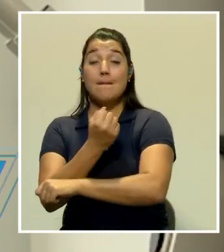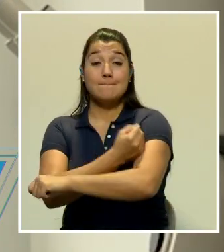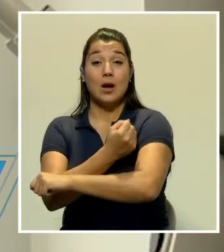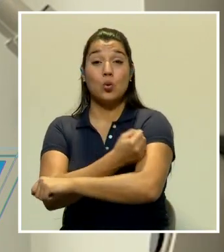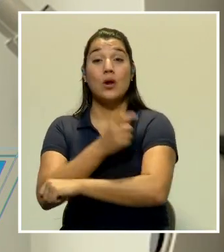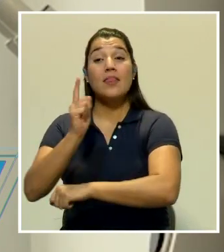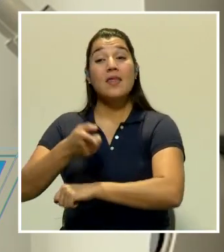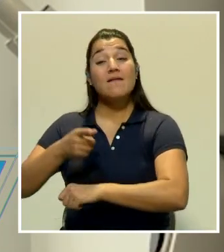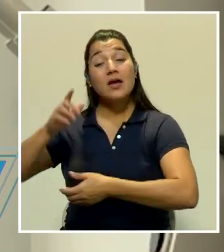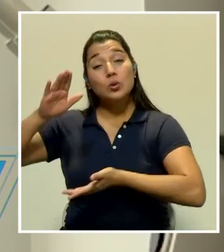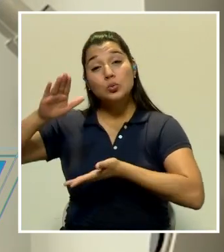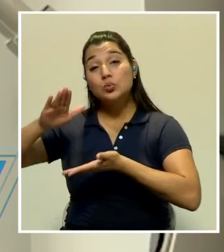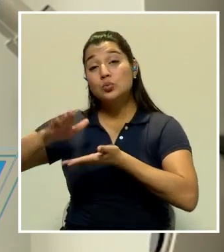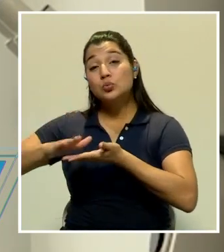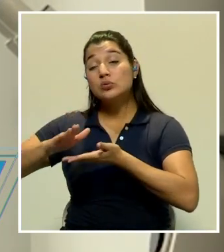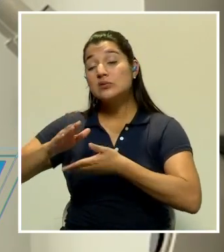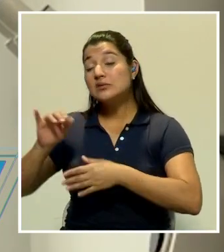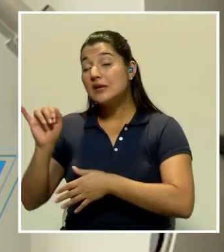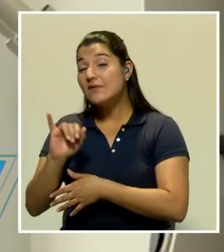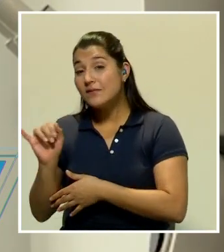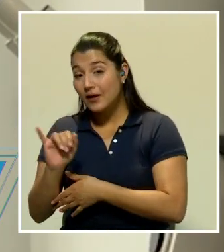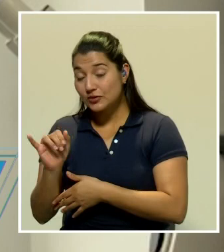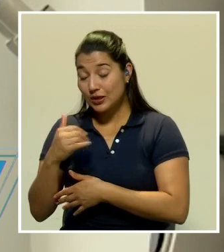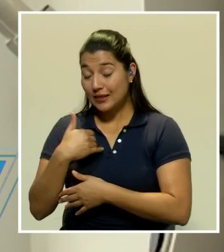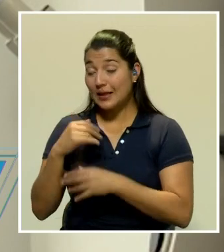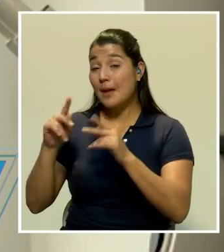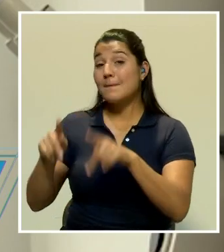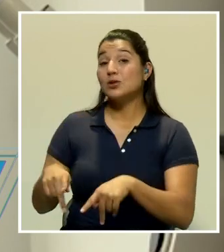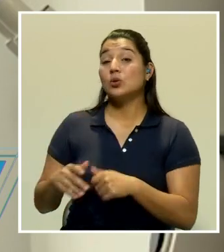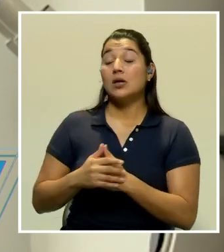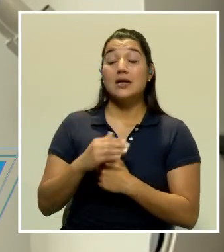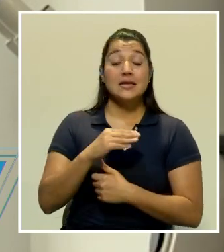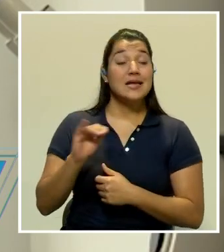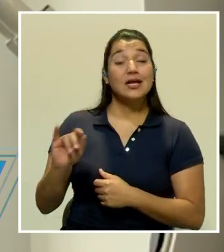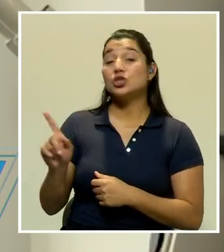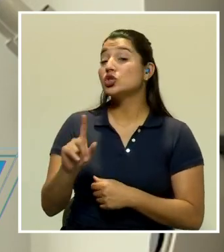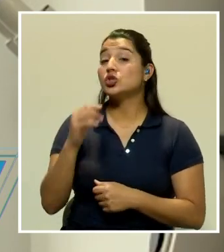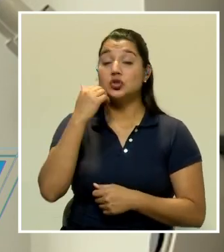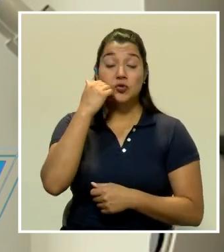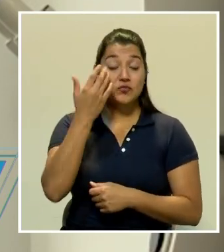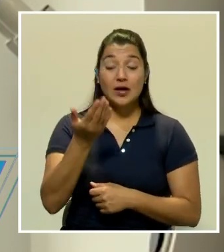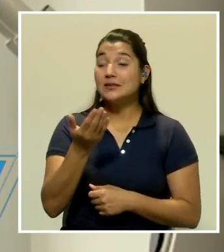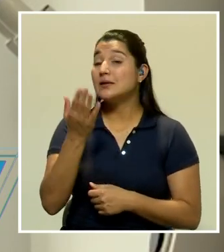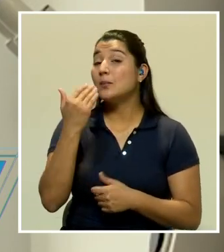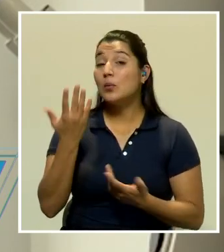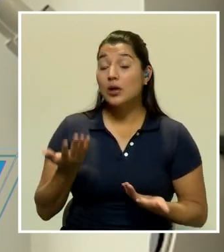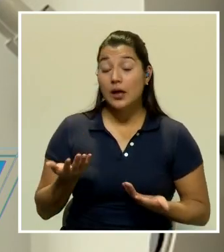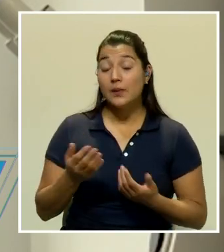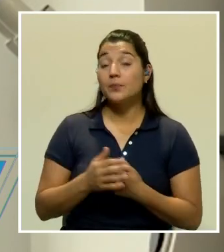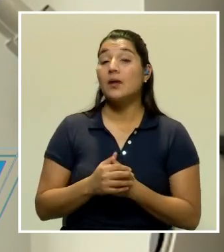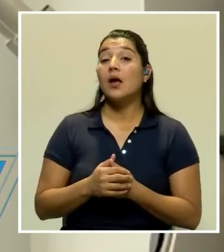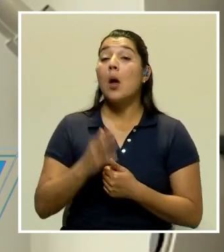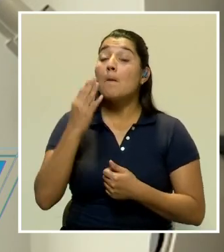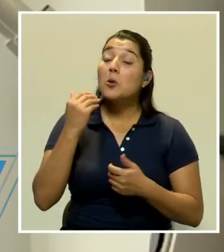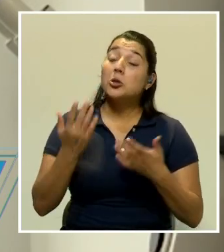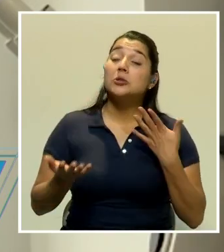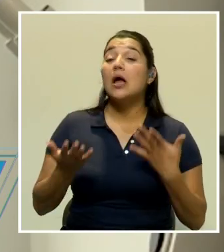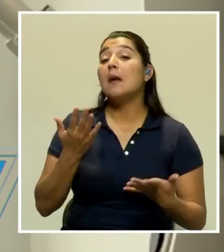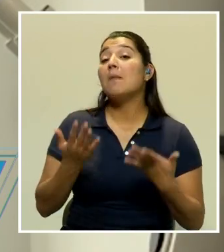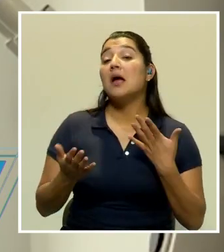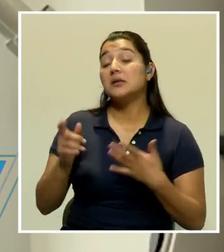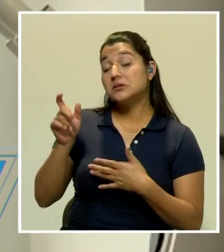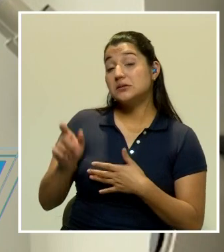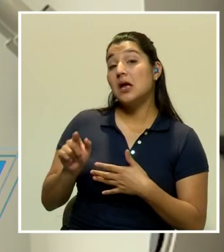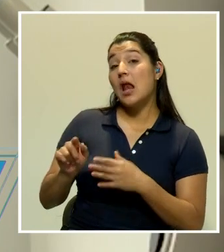la infecciosidad de este individuo. Y esto no es fácil porque a pesar de que tal vez un individuo